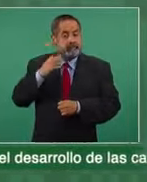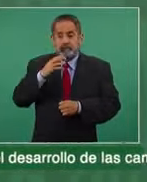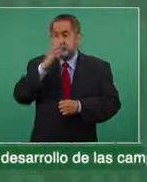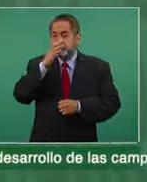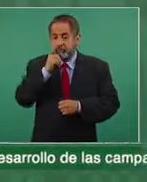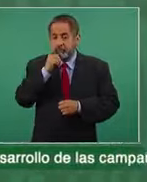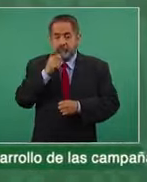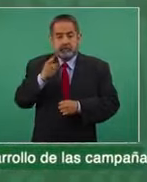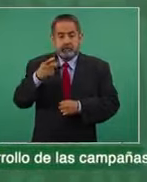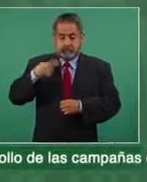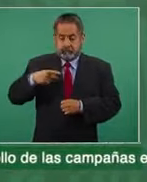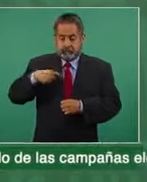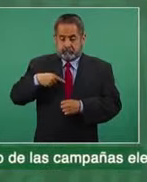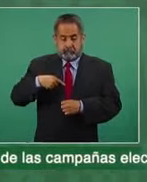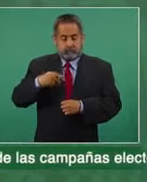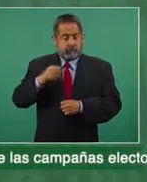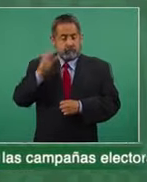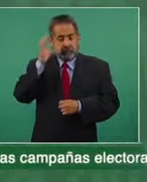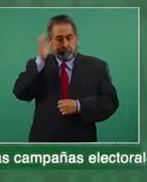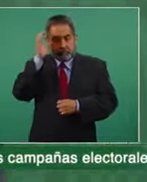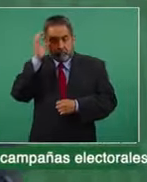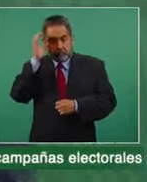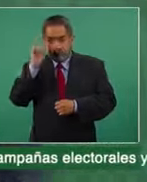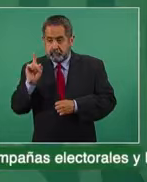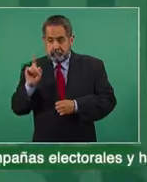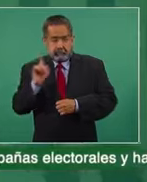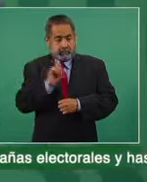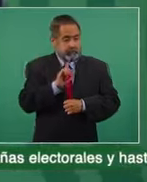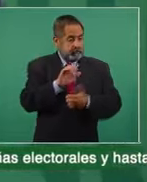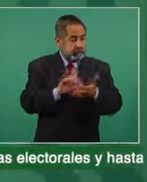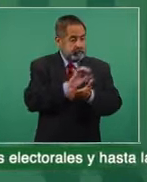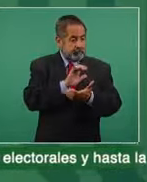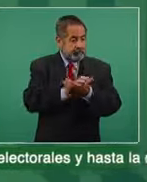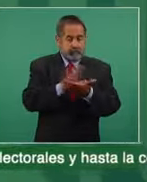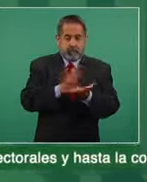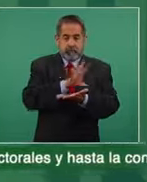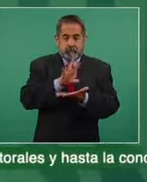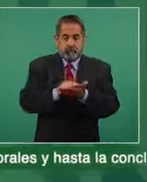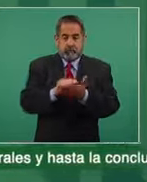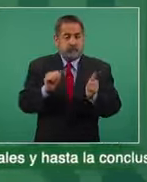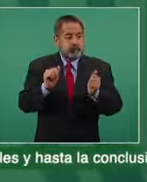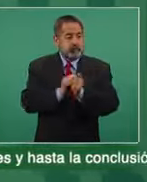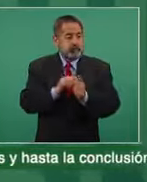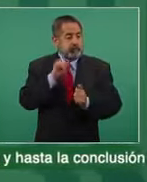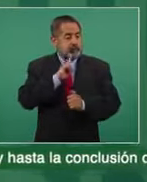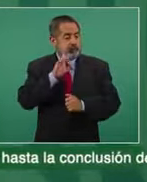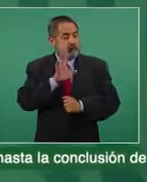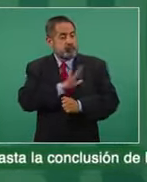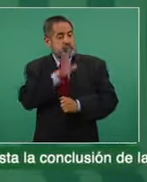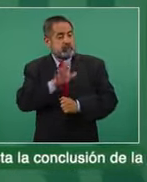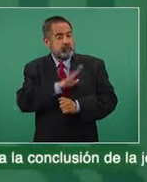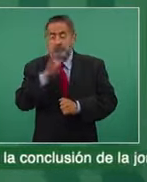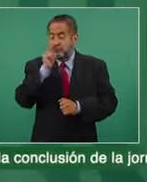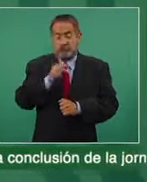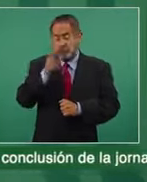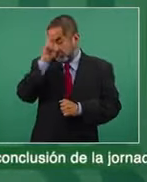que un ciudadano chino se casara con una mujer blanca,